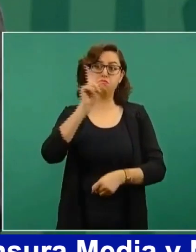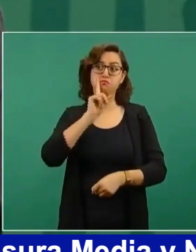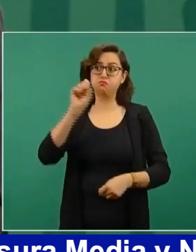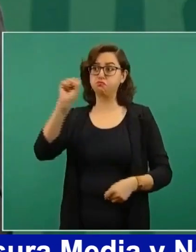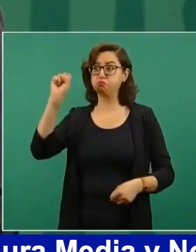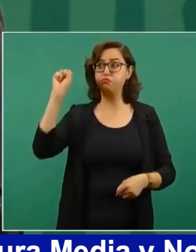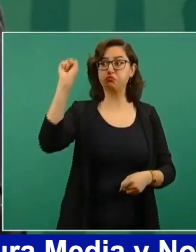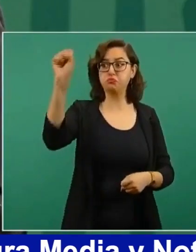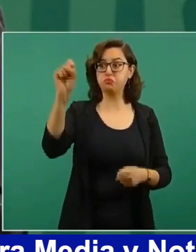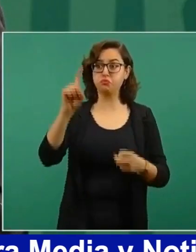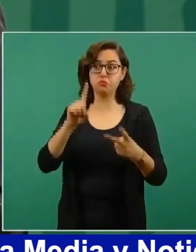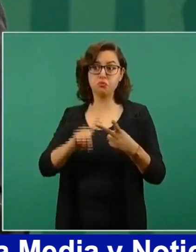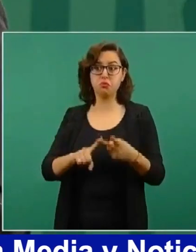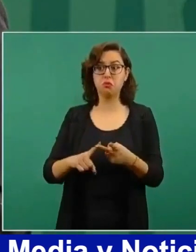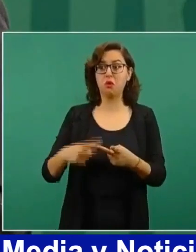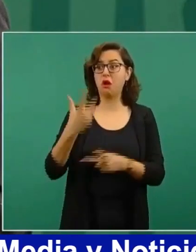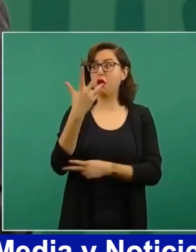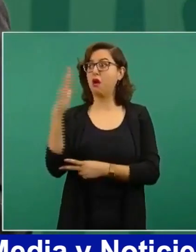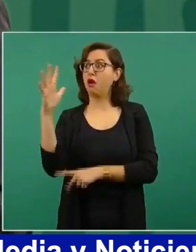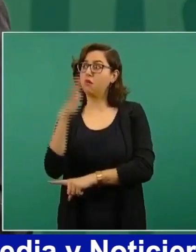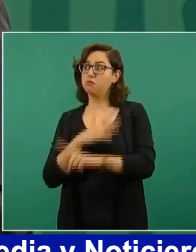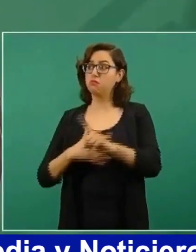en ambientalistas,